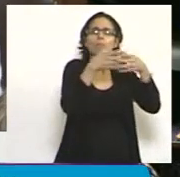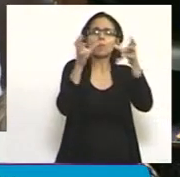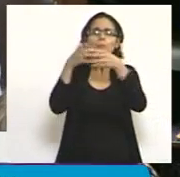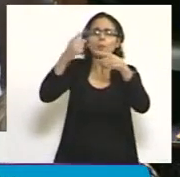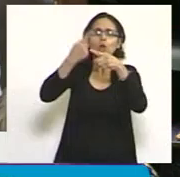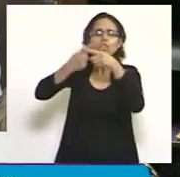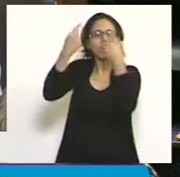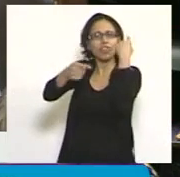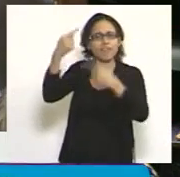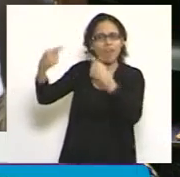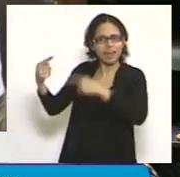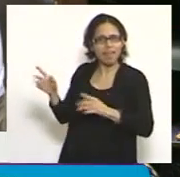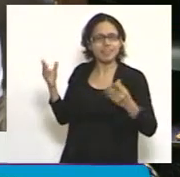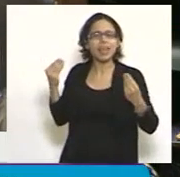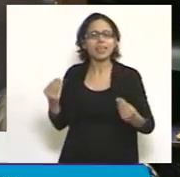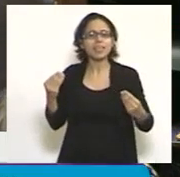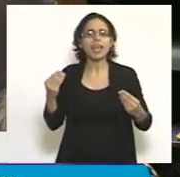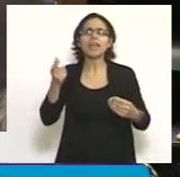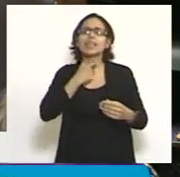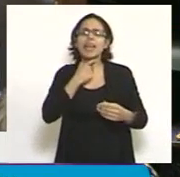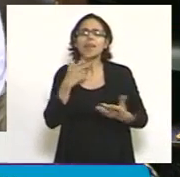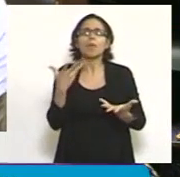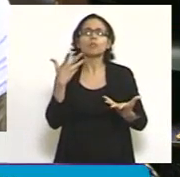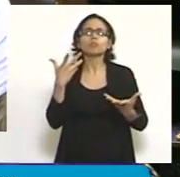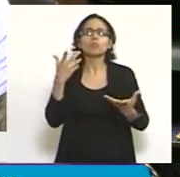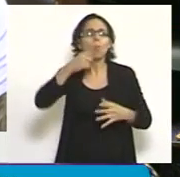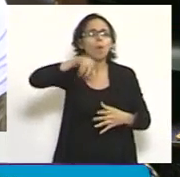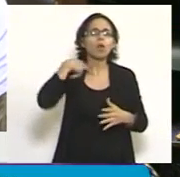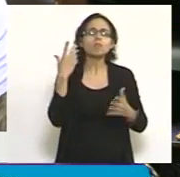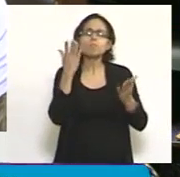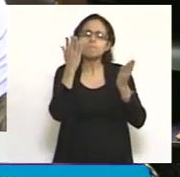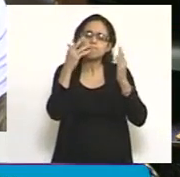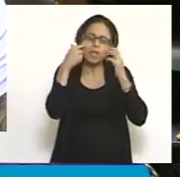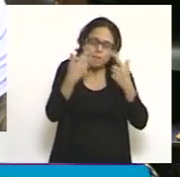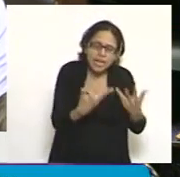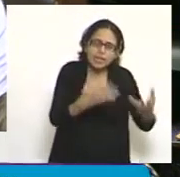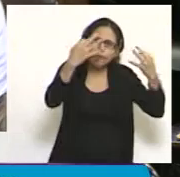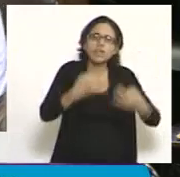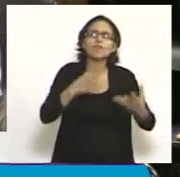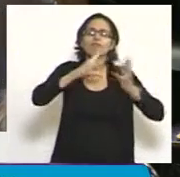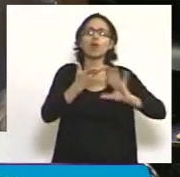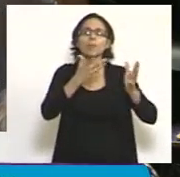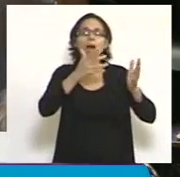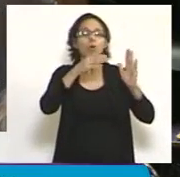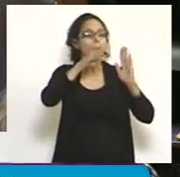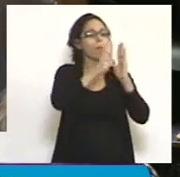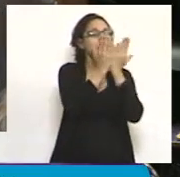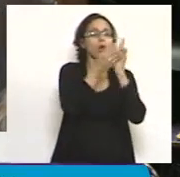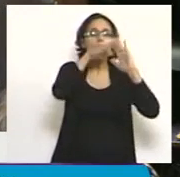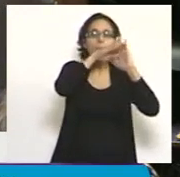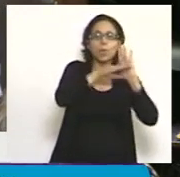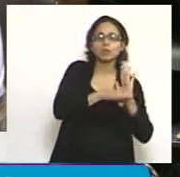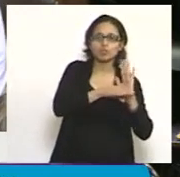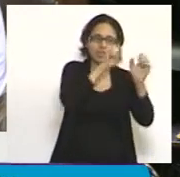estudiar, en lo que a mí me toca, una reforma procesal